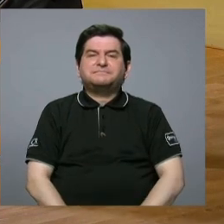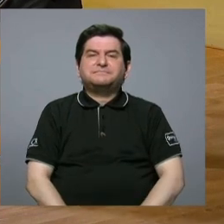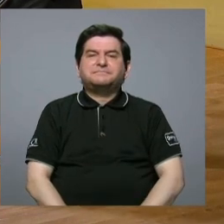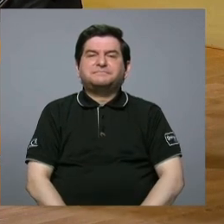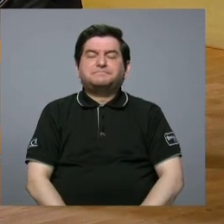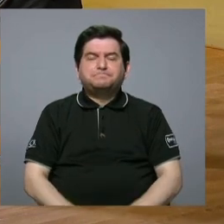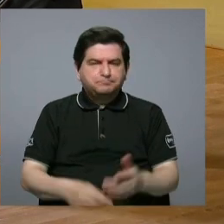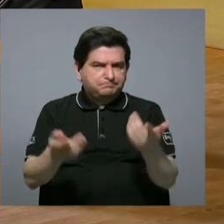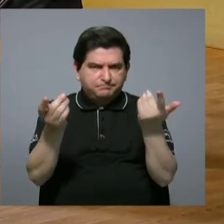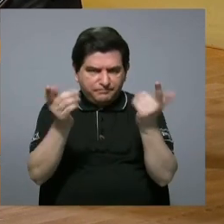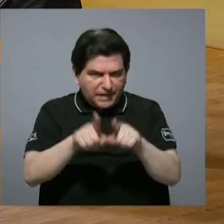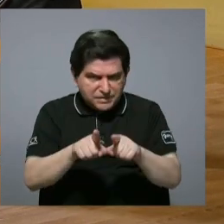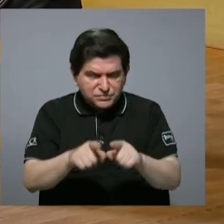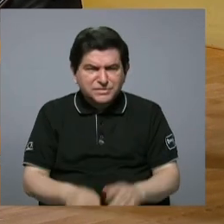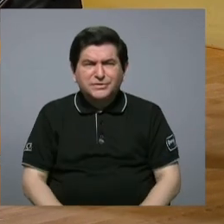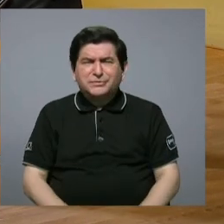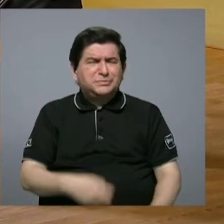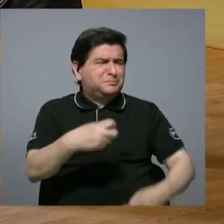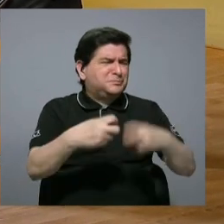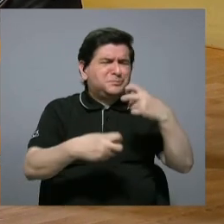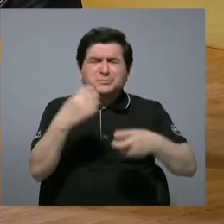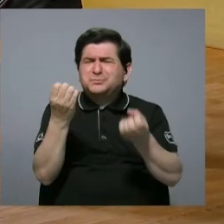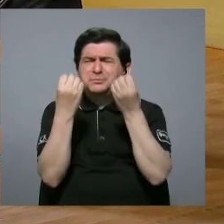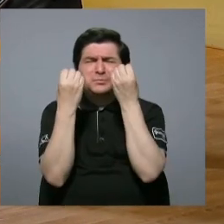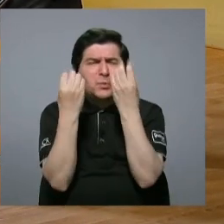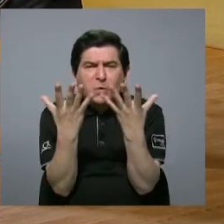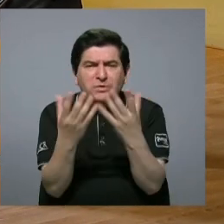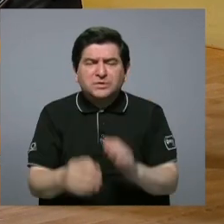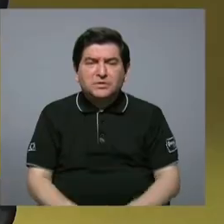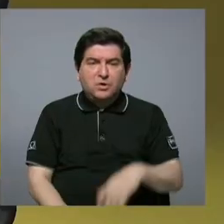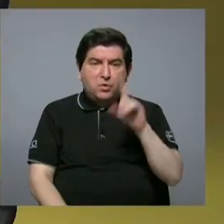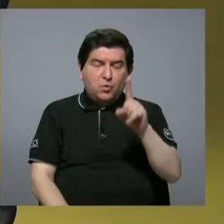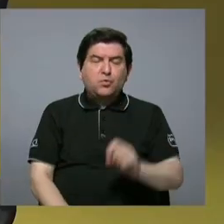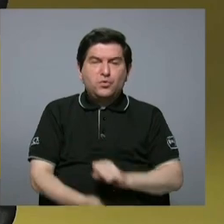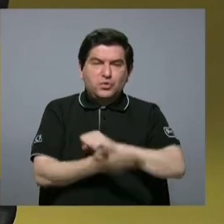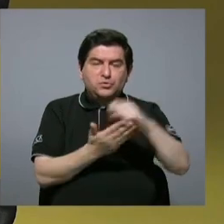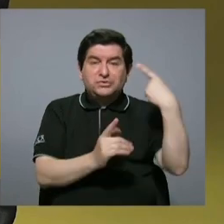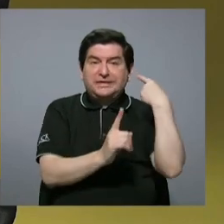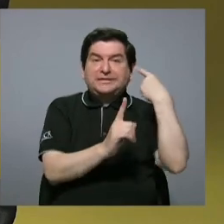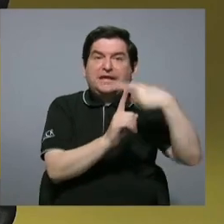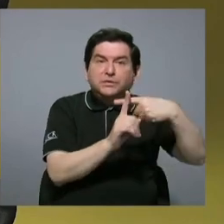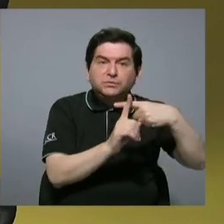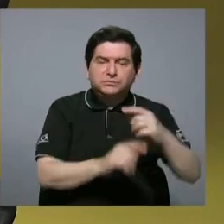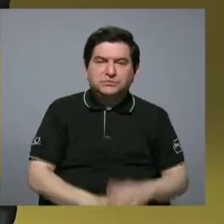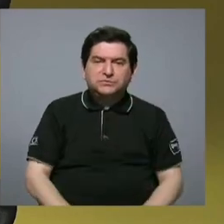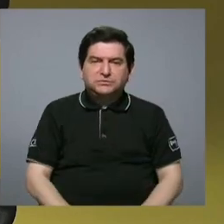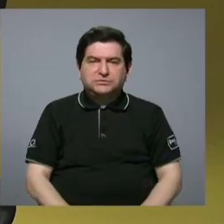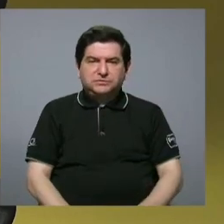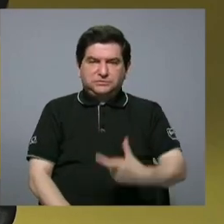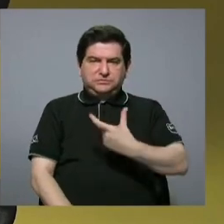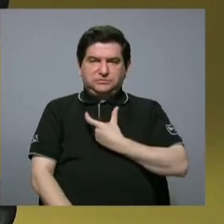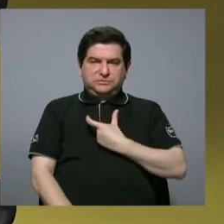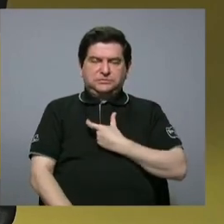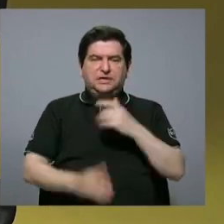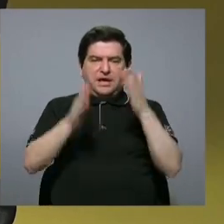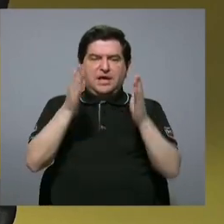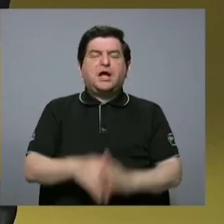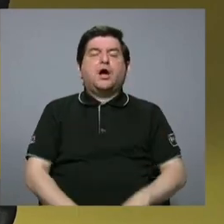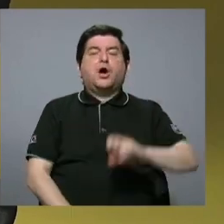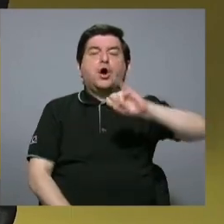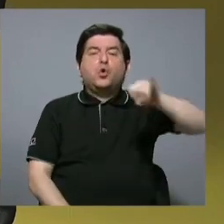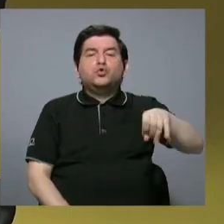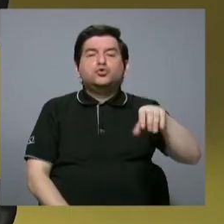Bueno, ¿qué pasa? Que hay muchos conflictos. Uno es con Santa Cruz, que resulta que el alcalde, Justo